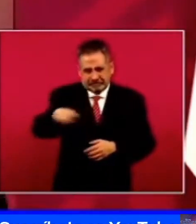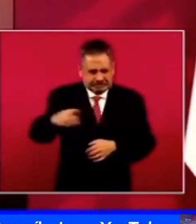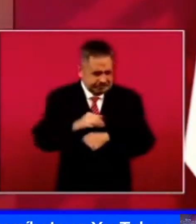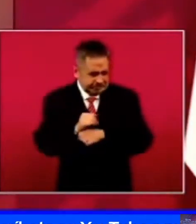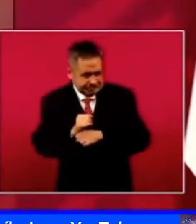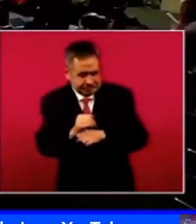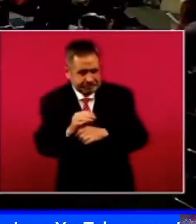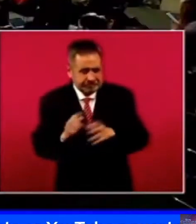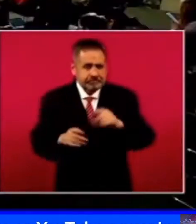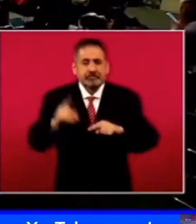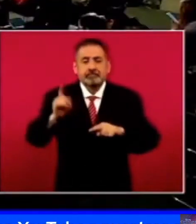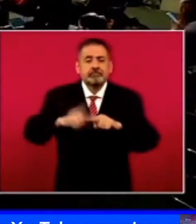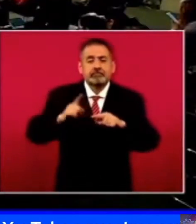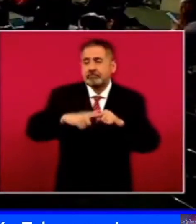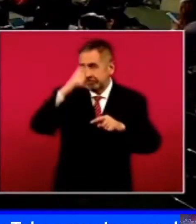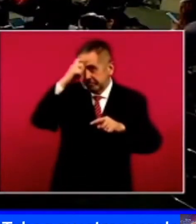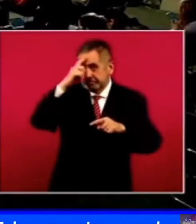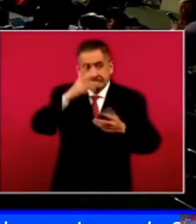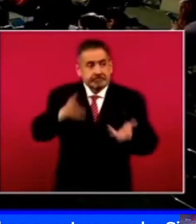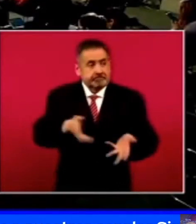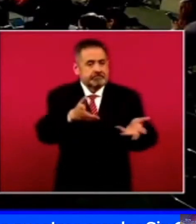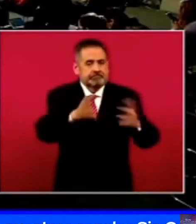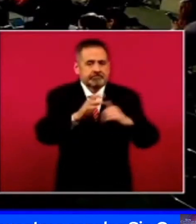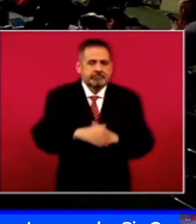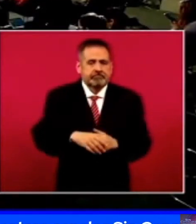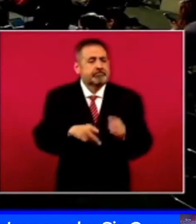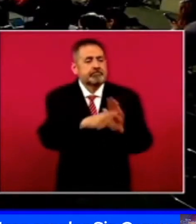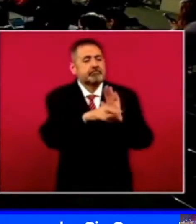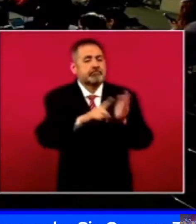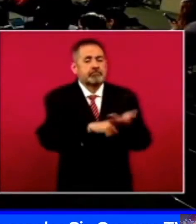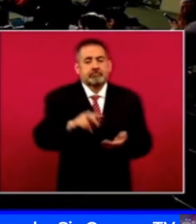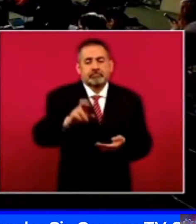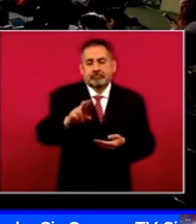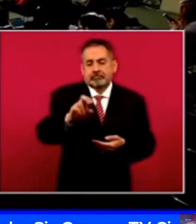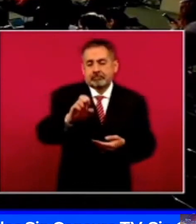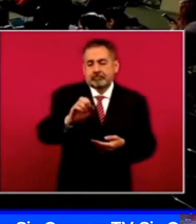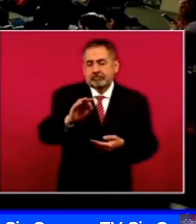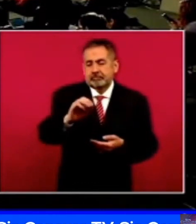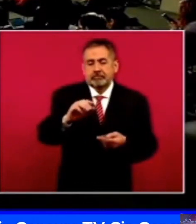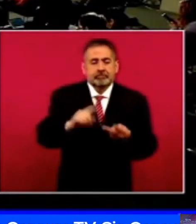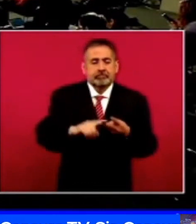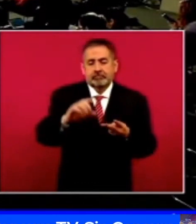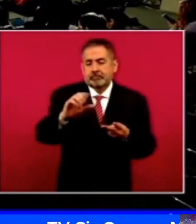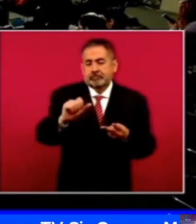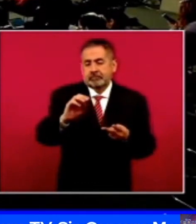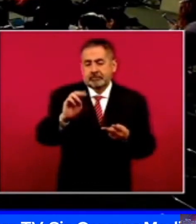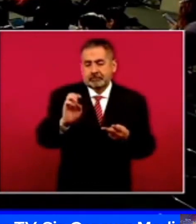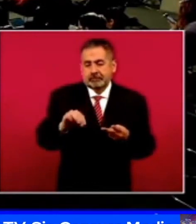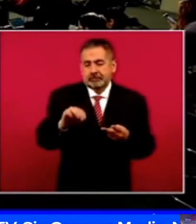de quienes promovieron esto el reforma Carmen Aristegui